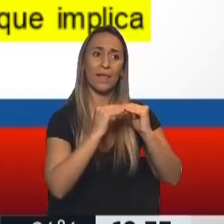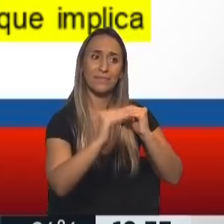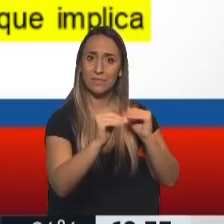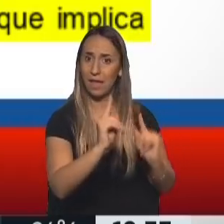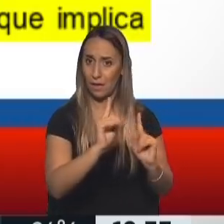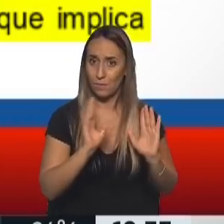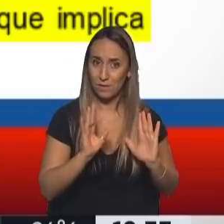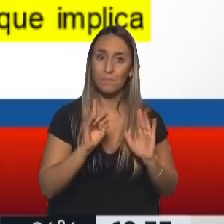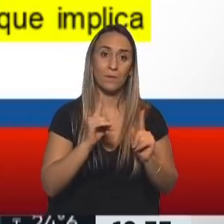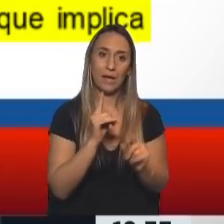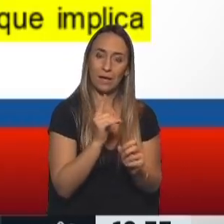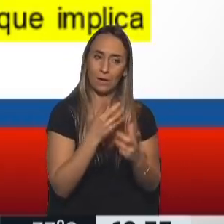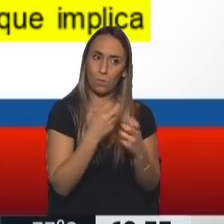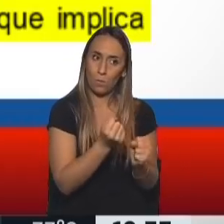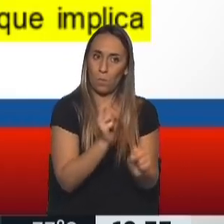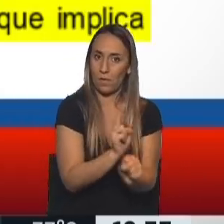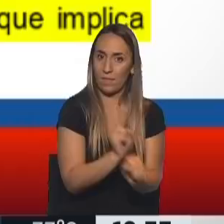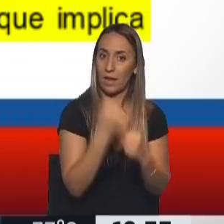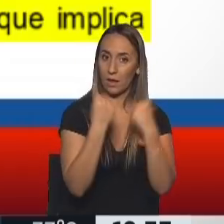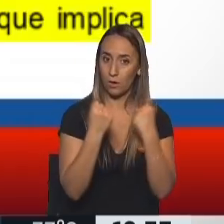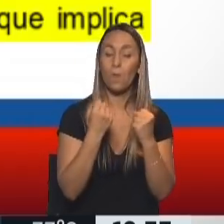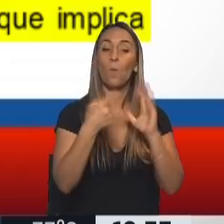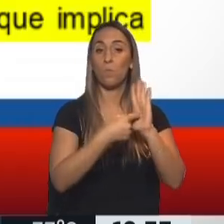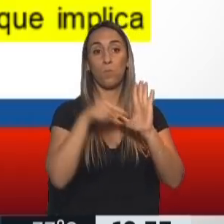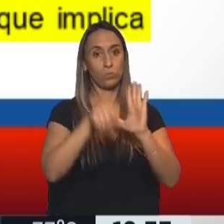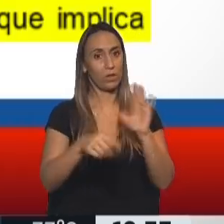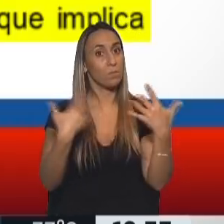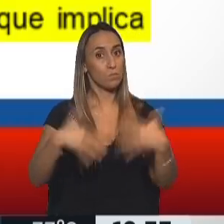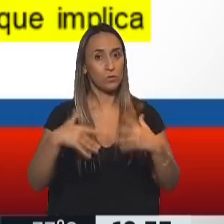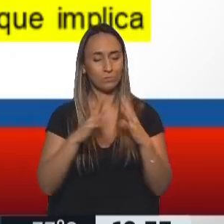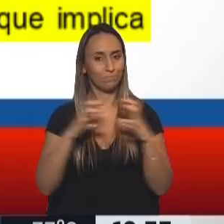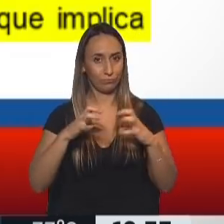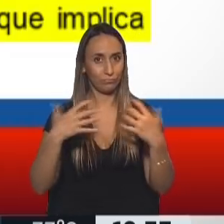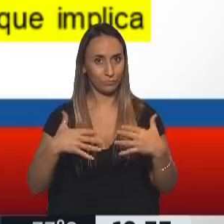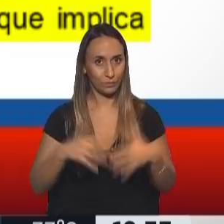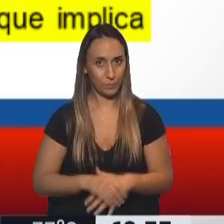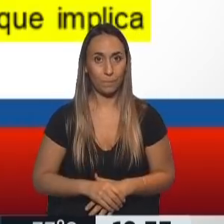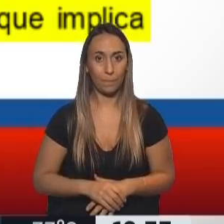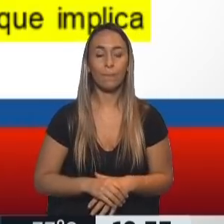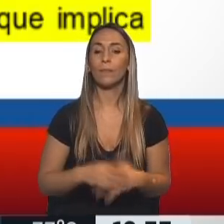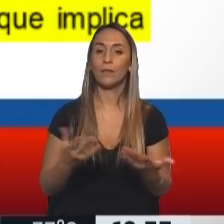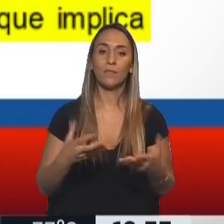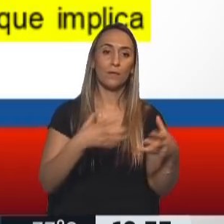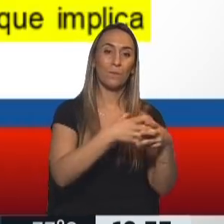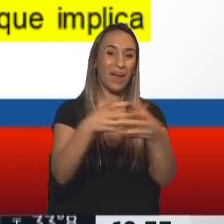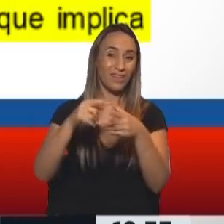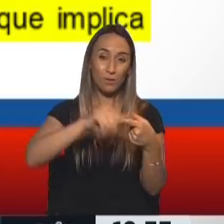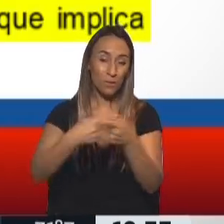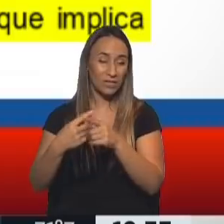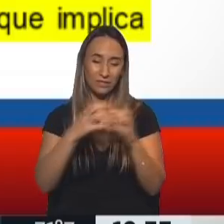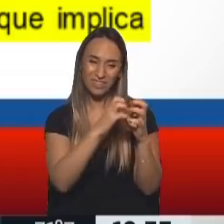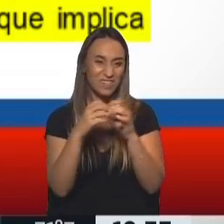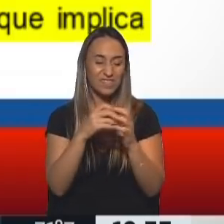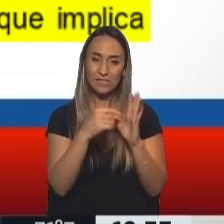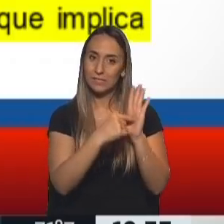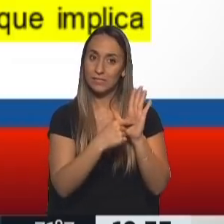desafíos estructurales de la economía. Acá hay un punto y por lo cual hay tanta disputa, ¿no? Tipo interpartidaria, sino porque estamos hablando de un